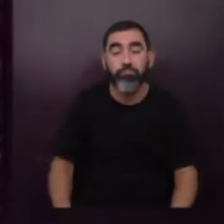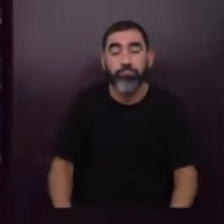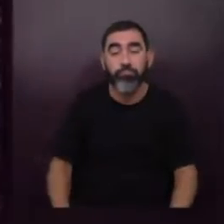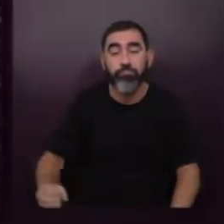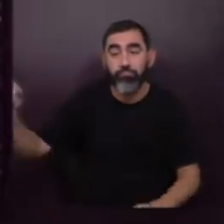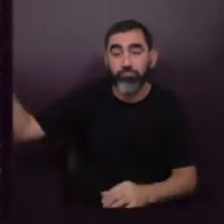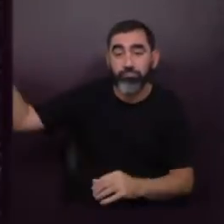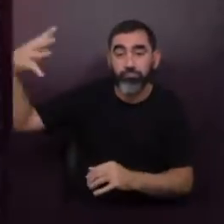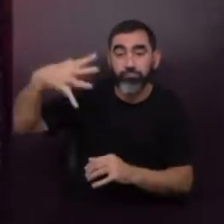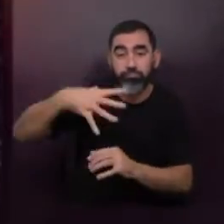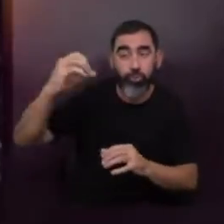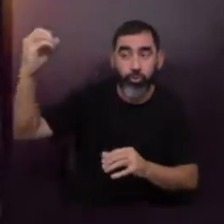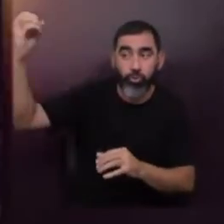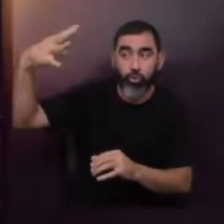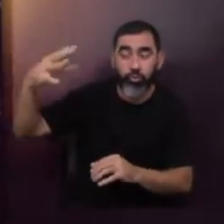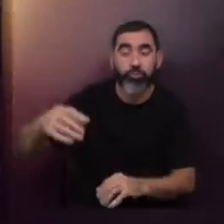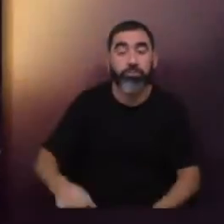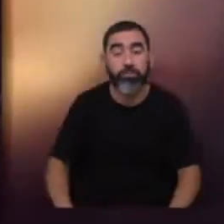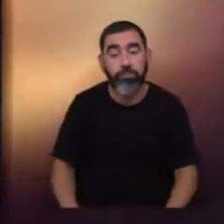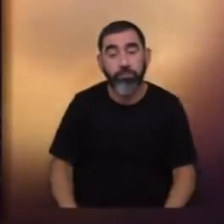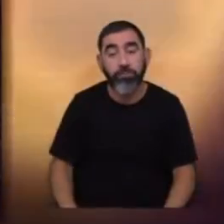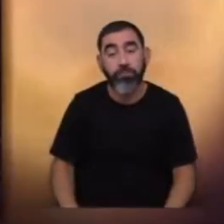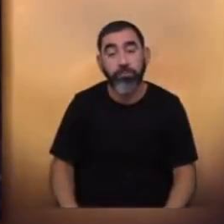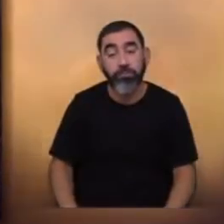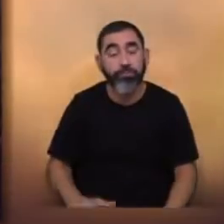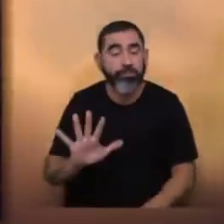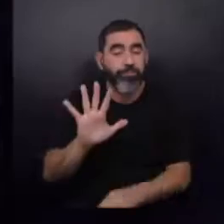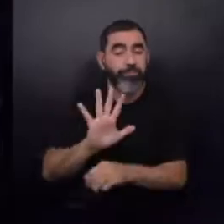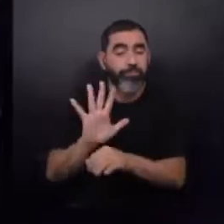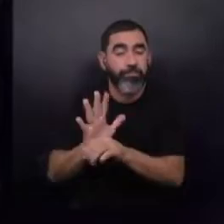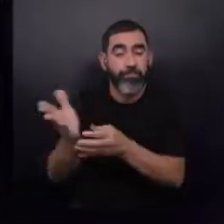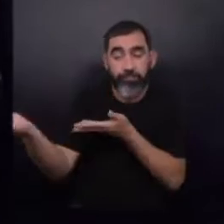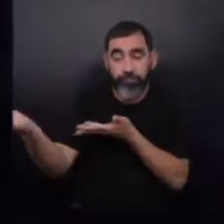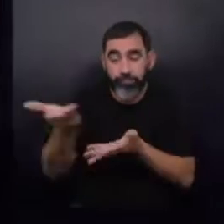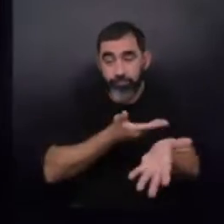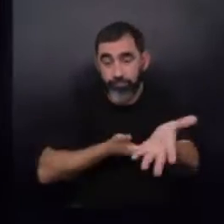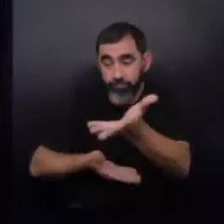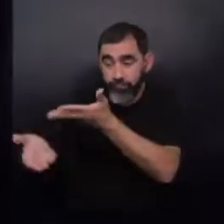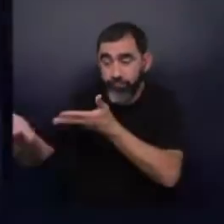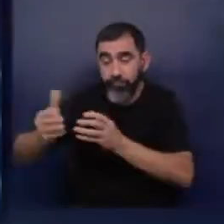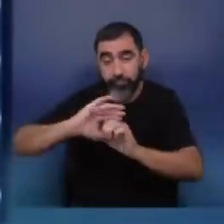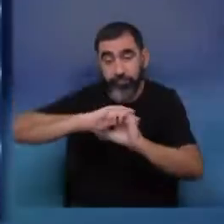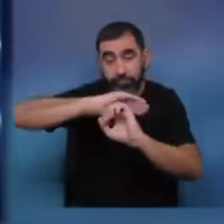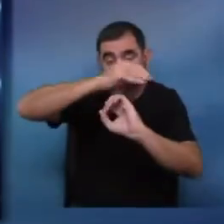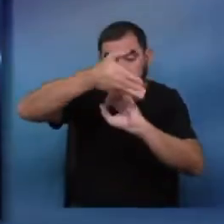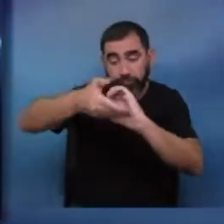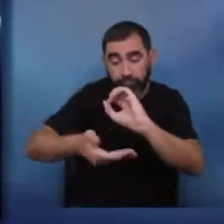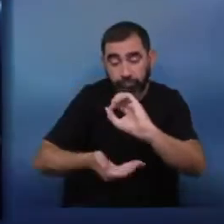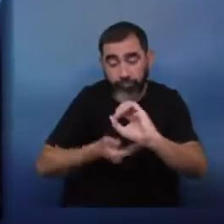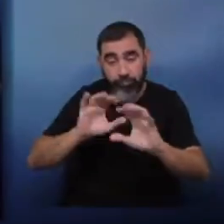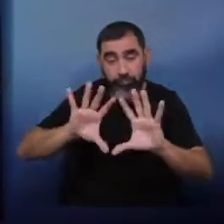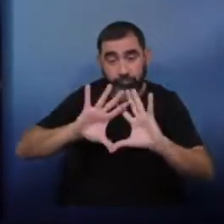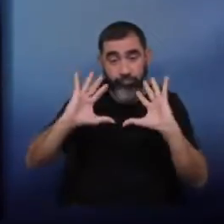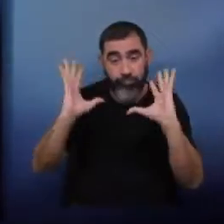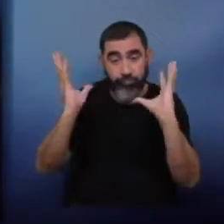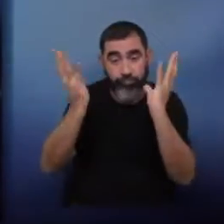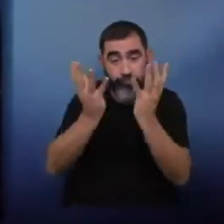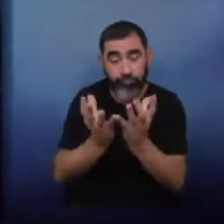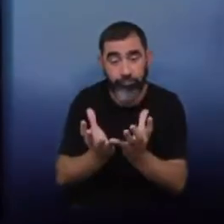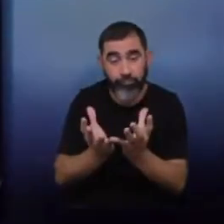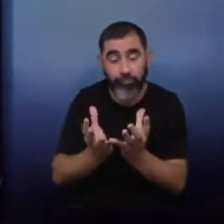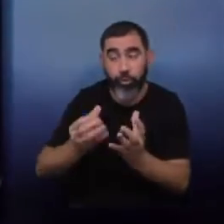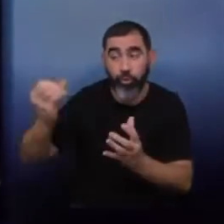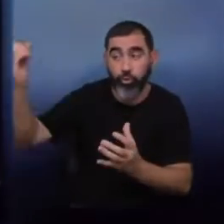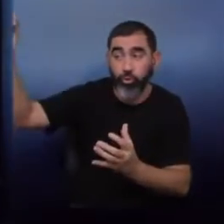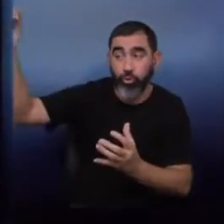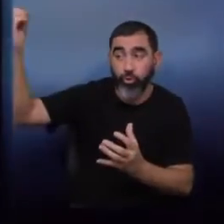Sol. Entonces ahí se da una interacción entre el campo magnético planetario o interplanetario proveniente del Sol y